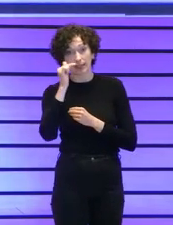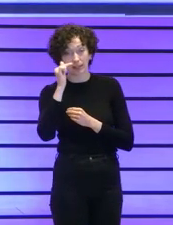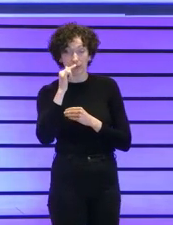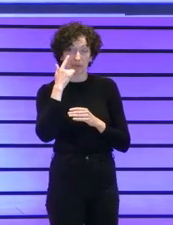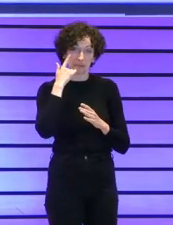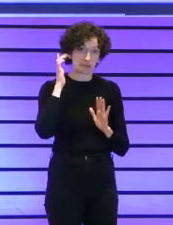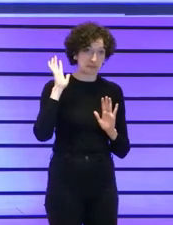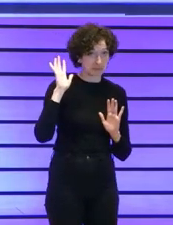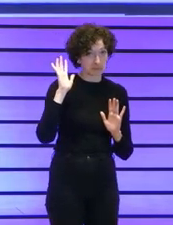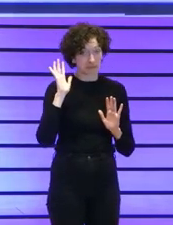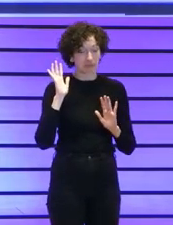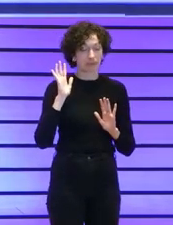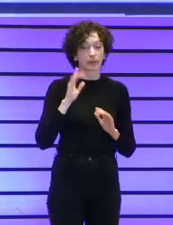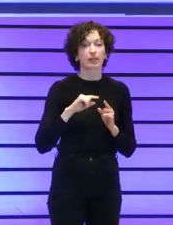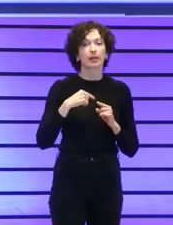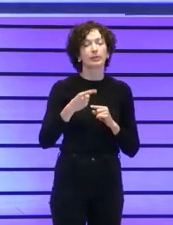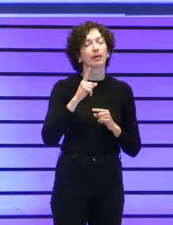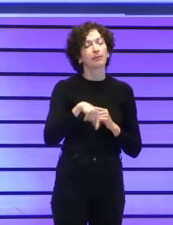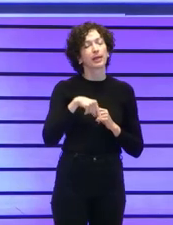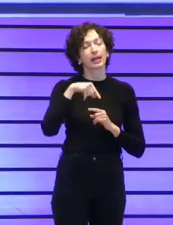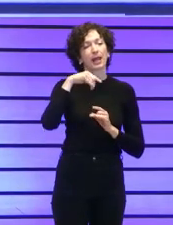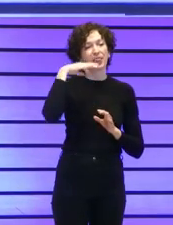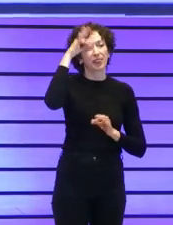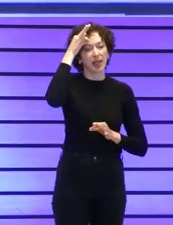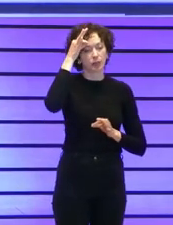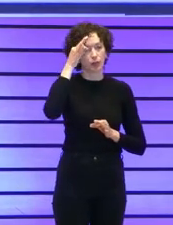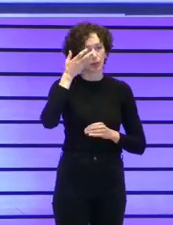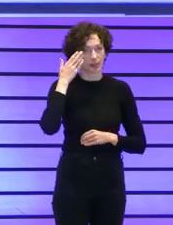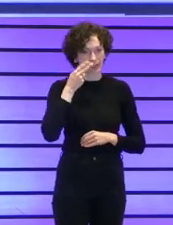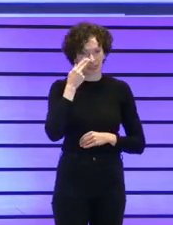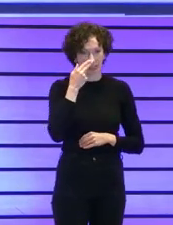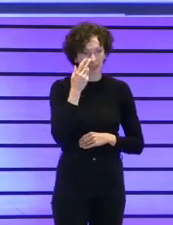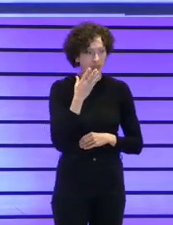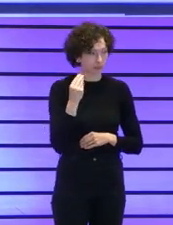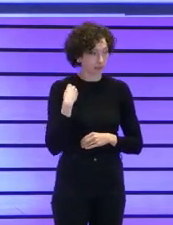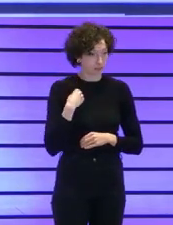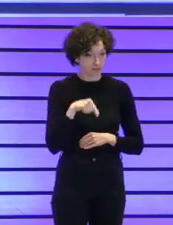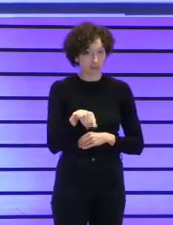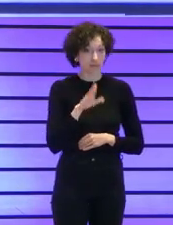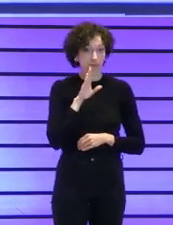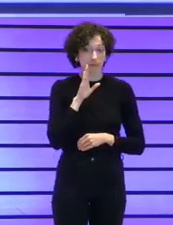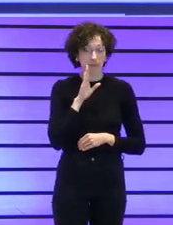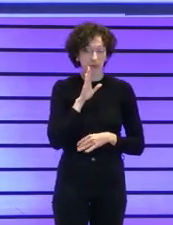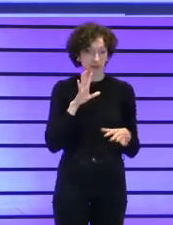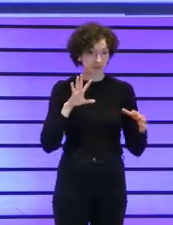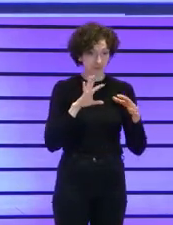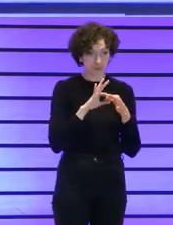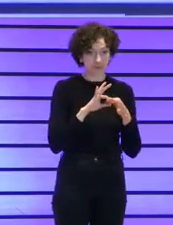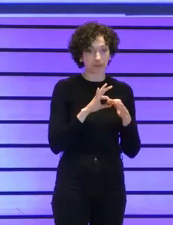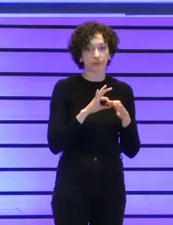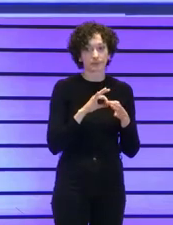hay otro dato súper interesante que engancha mucho con esto, este show